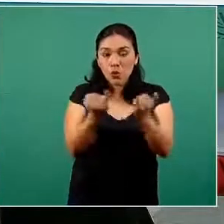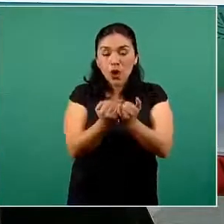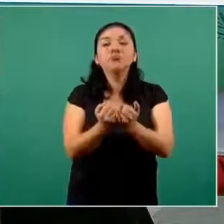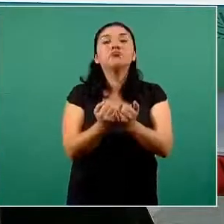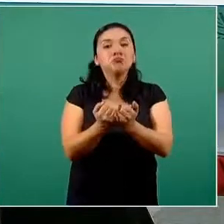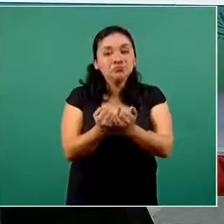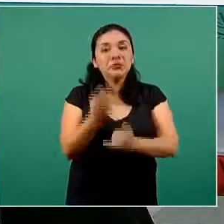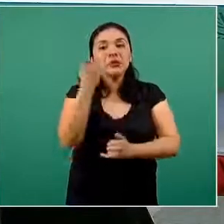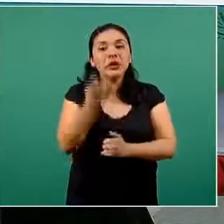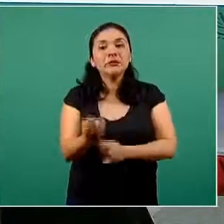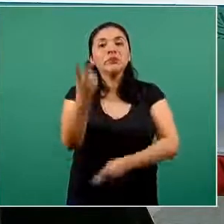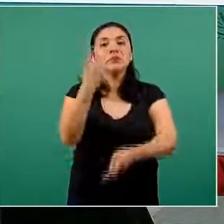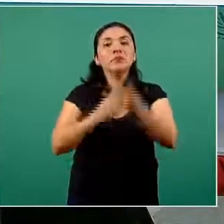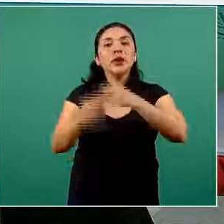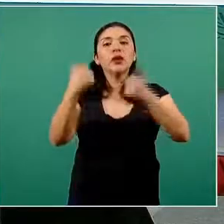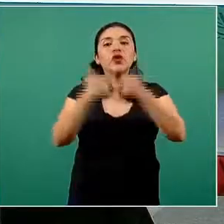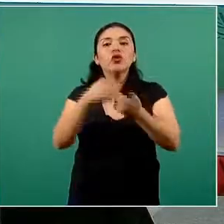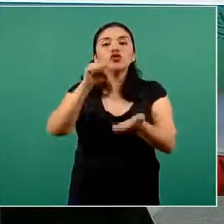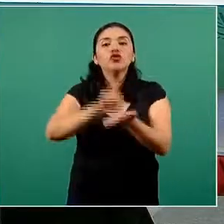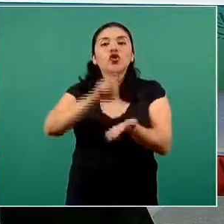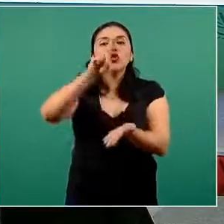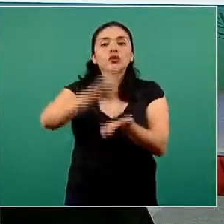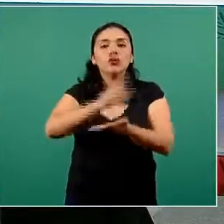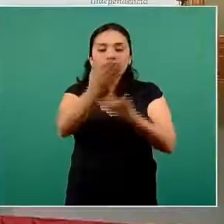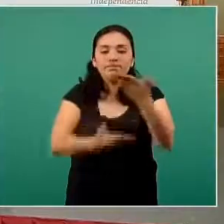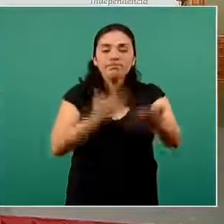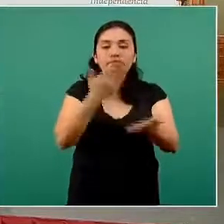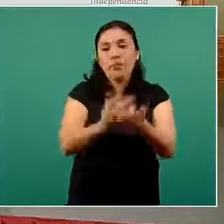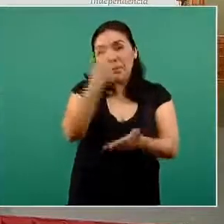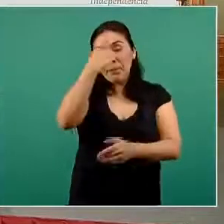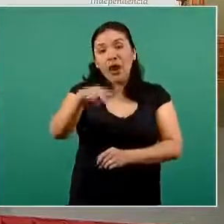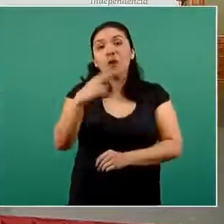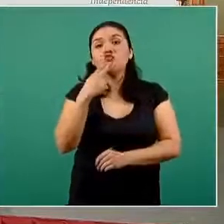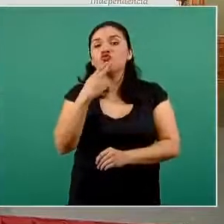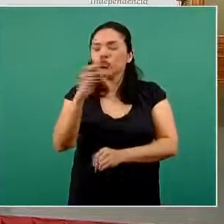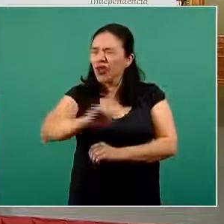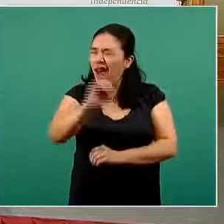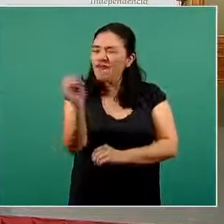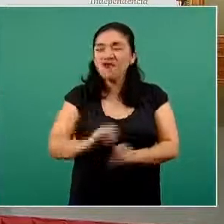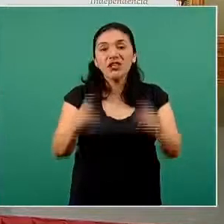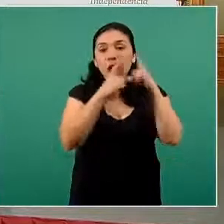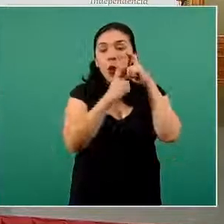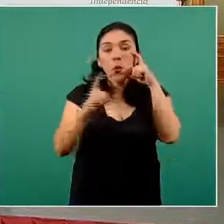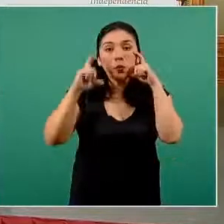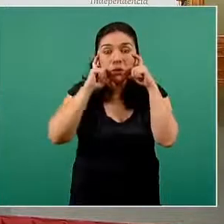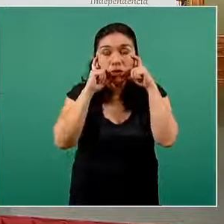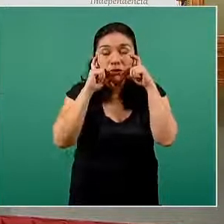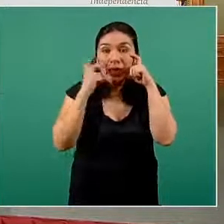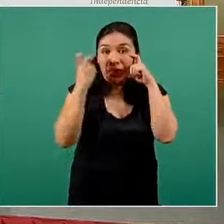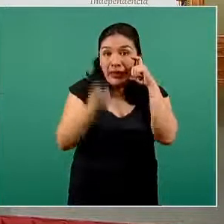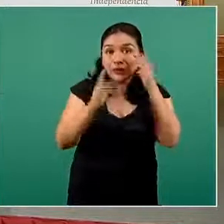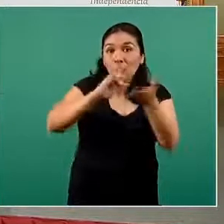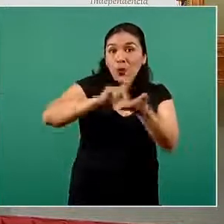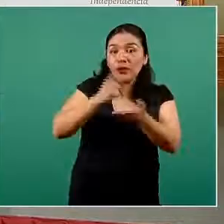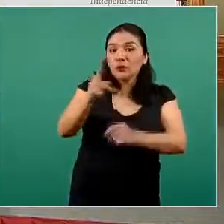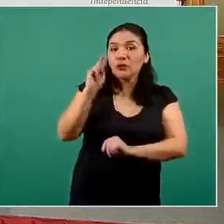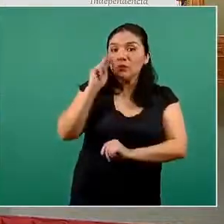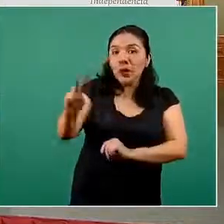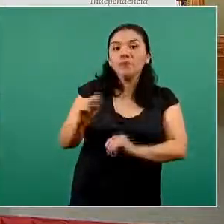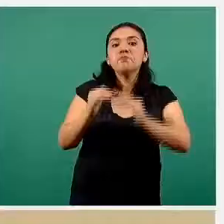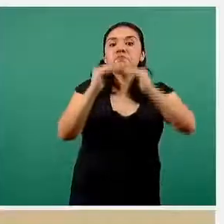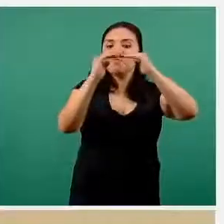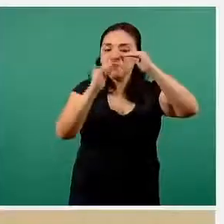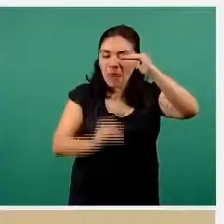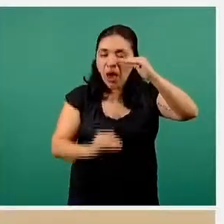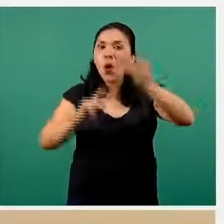generamos la solicitud o el exhorto del uso obligatorio de cubrebocas. Y entonces aquí vemos nuevamente cómo baja